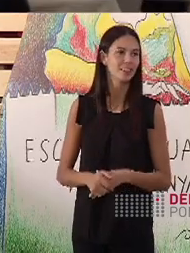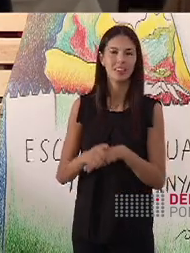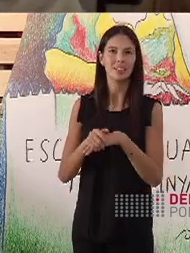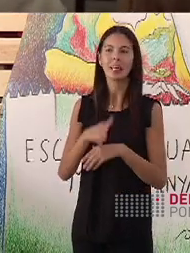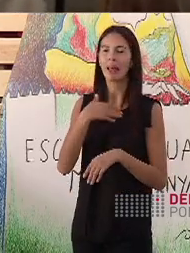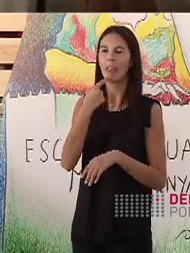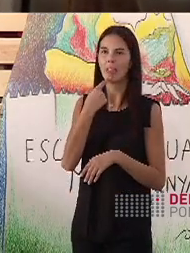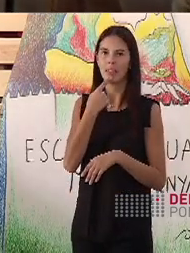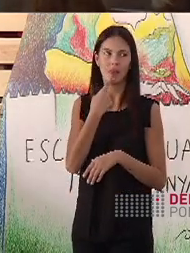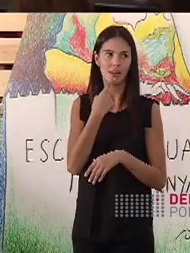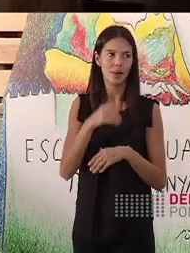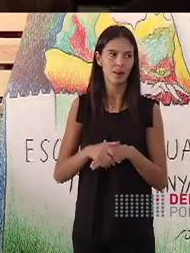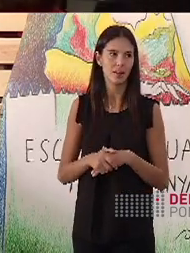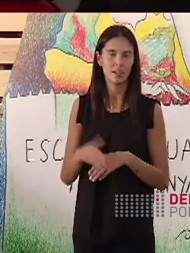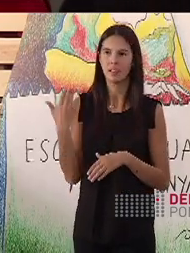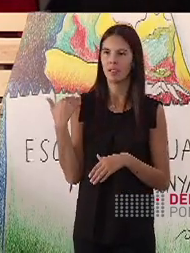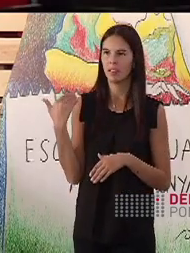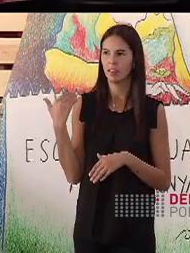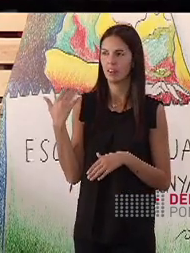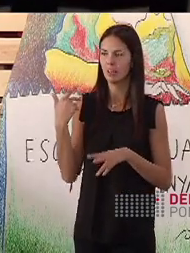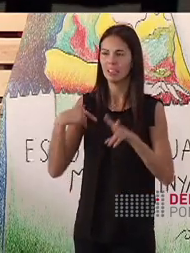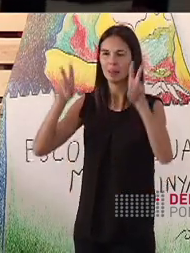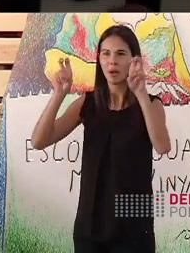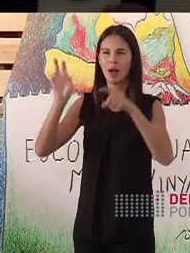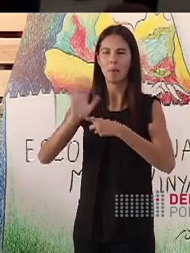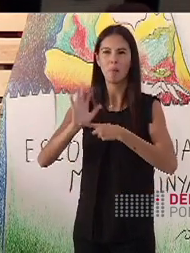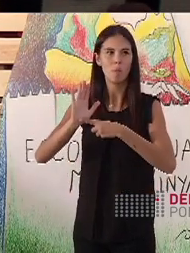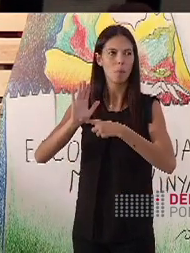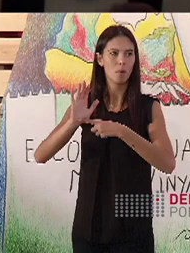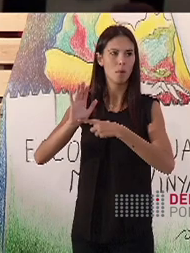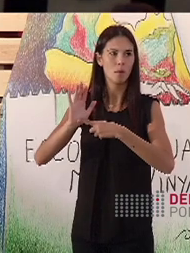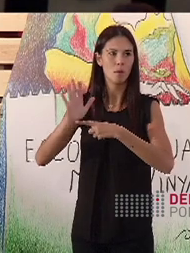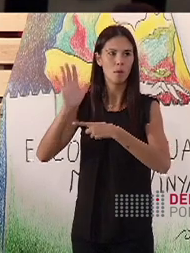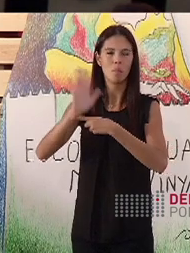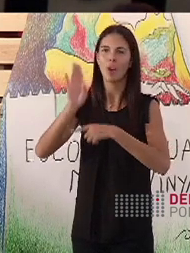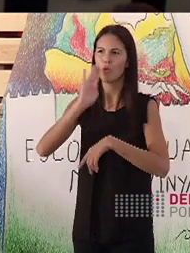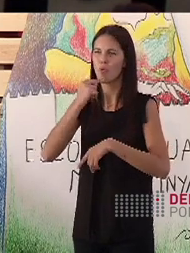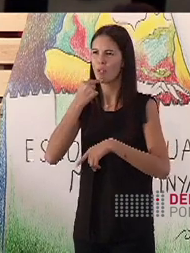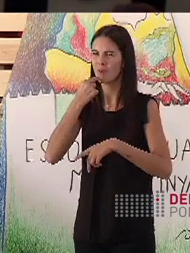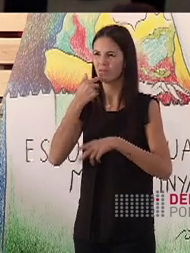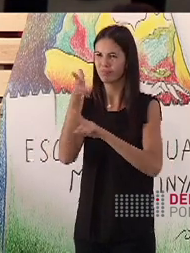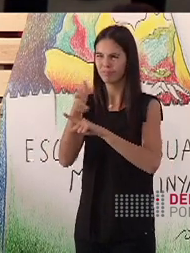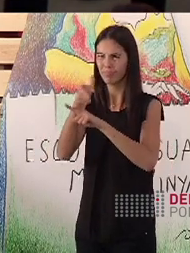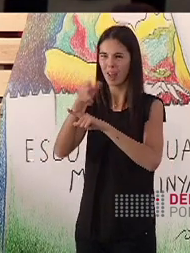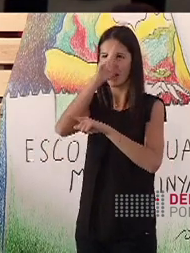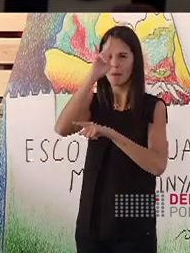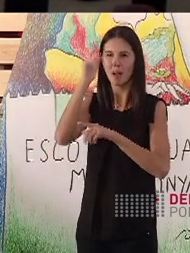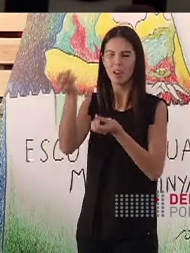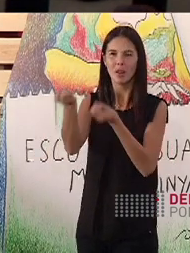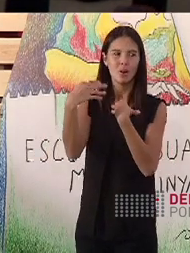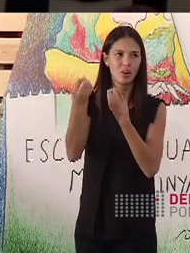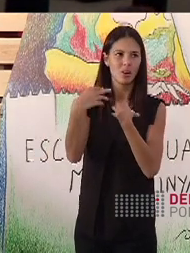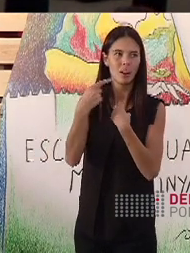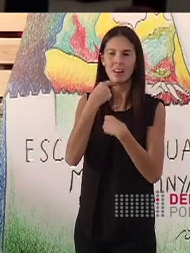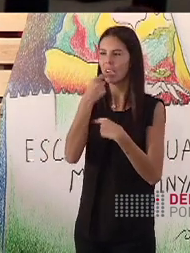quiero decir, antes cuando estuvisteis hablando de esa peli porno que se grababa en Madrid, ¿no? Y nos preguntabais por qué la